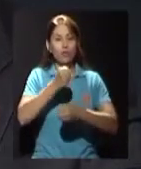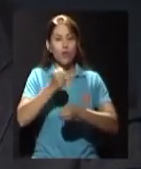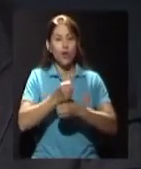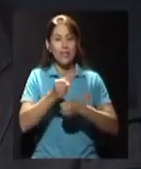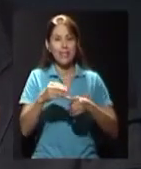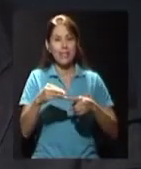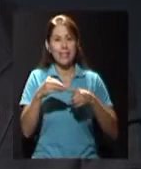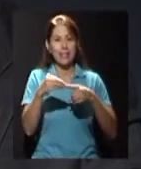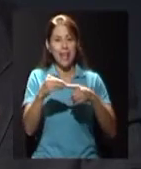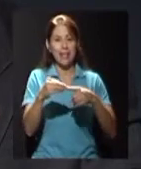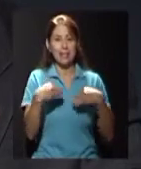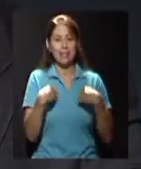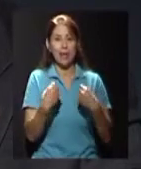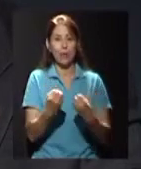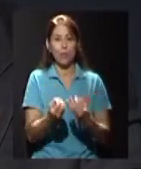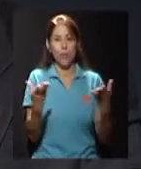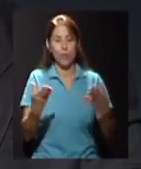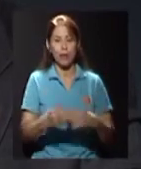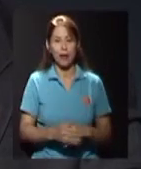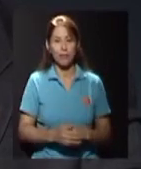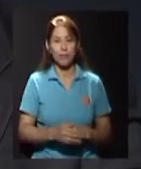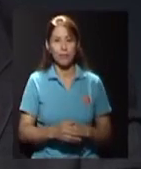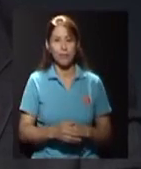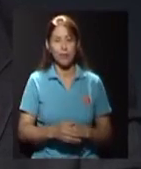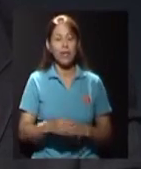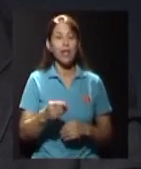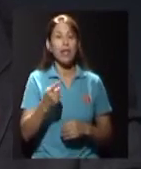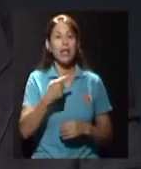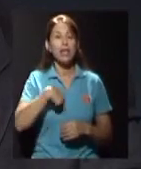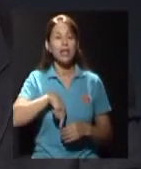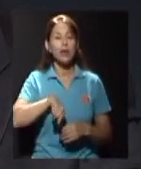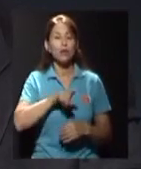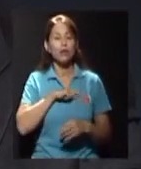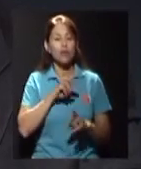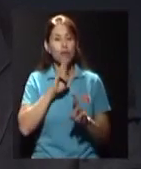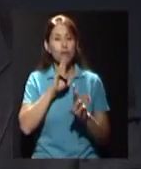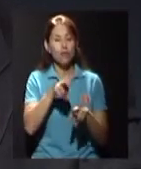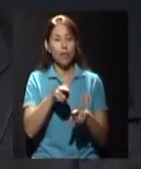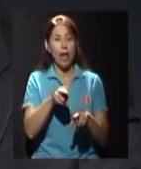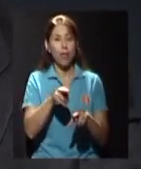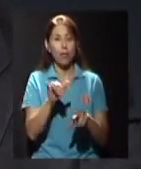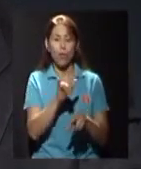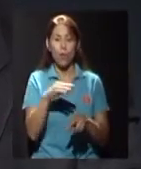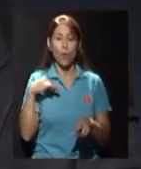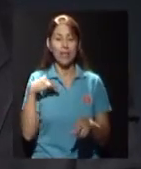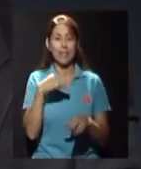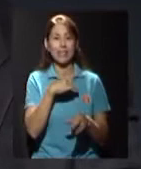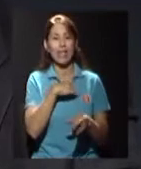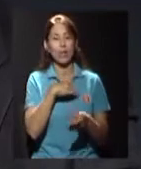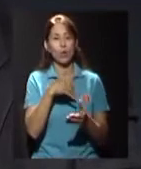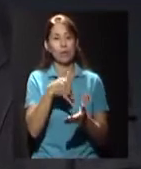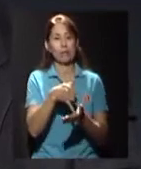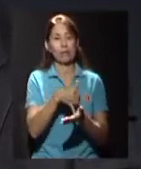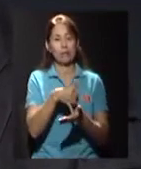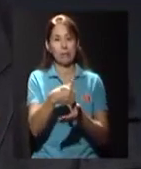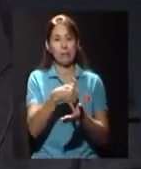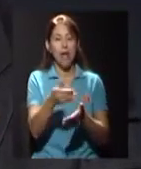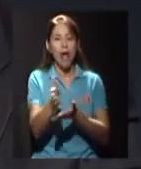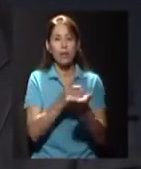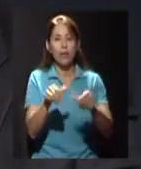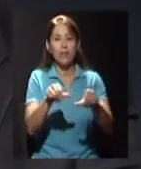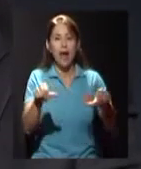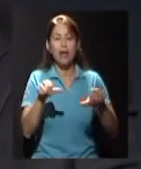salimos de eficientemente parados como ministerio en algunas áreas muy concretas le voy a